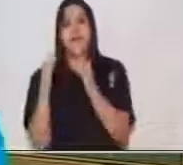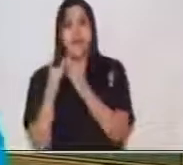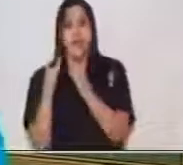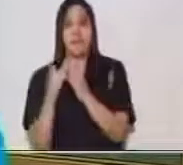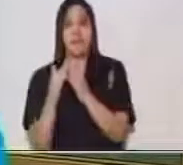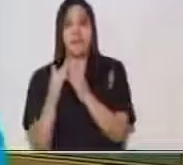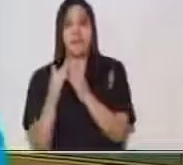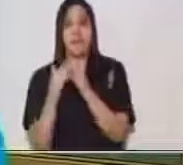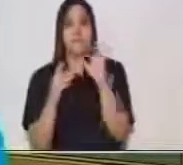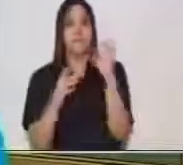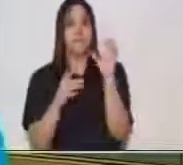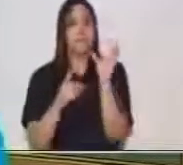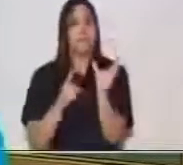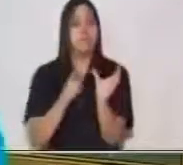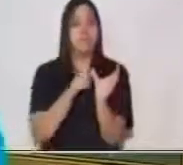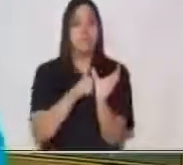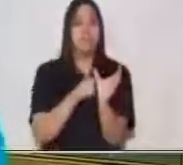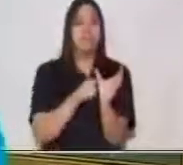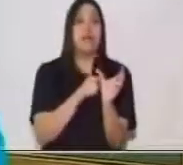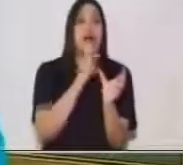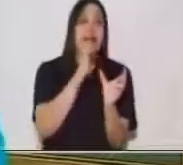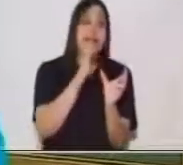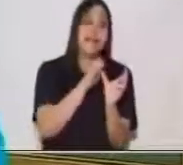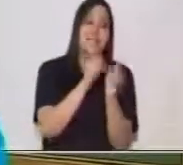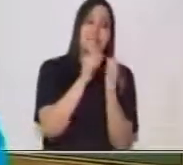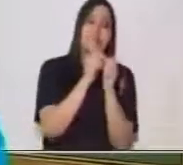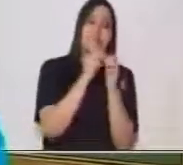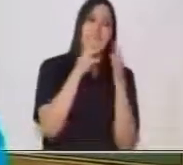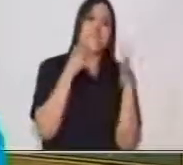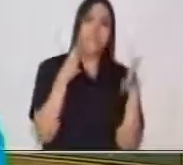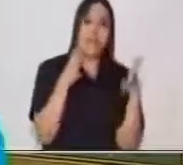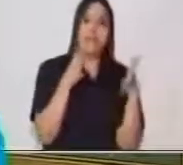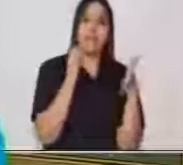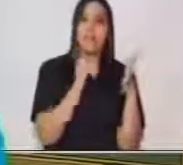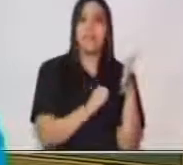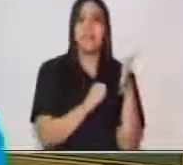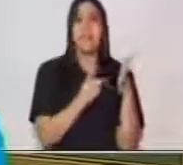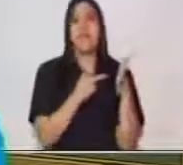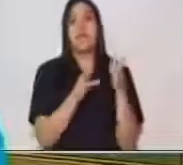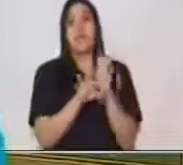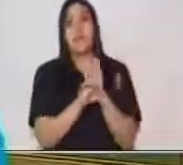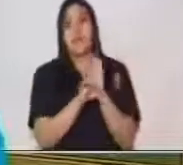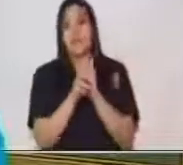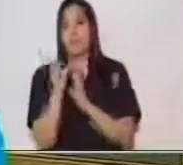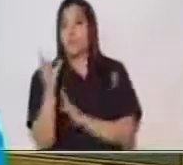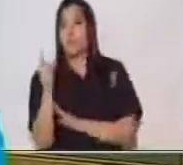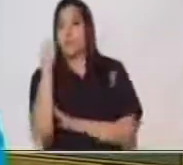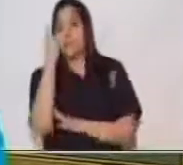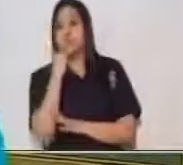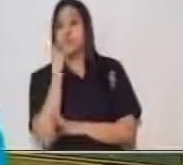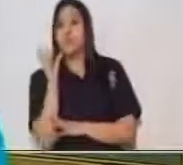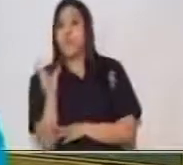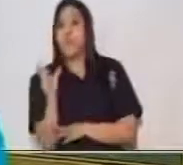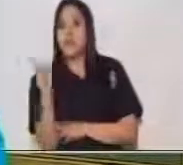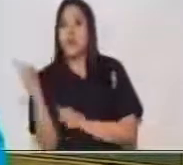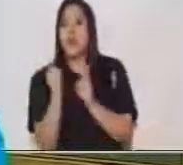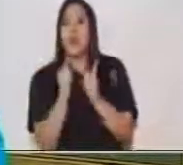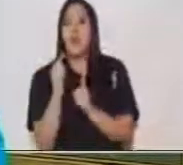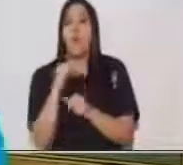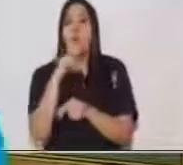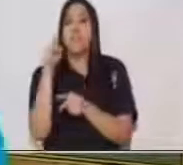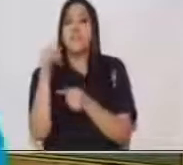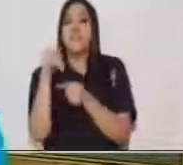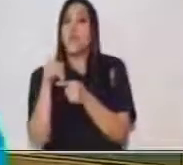casa? Que es grande. Entonces, ¿cuál sería el núcleo del sujeto de esta oración? La palabra